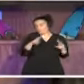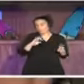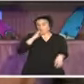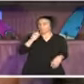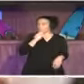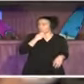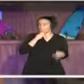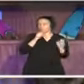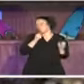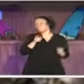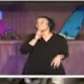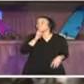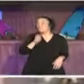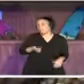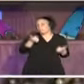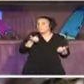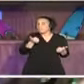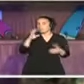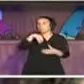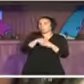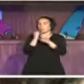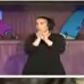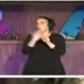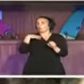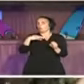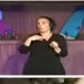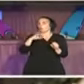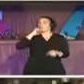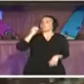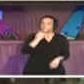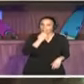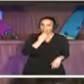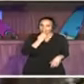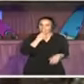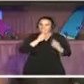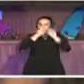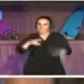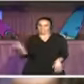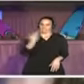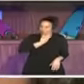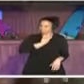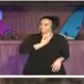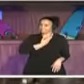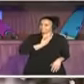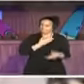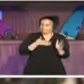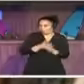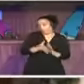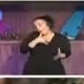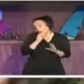hacerlo dentro de una murga es una de las pocas maneras legales que podemos hacerlo sin que de alguna manera haya algún tipo de represalia. Así que eso